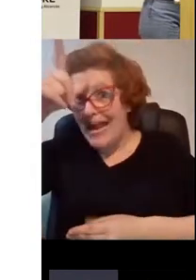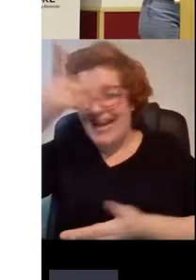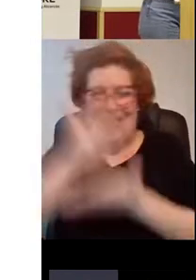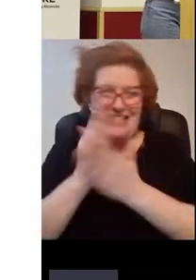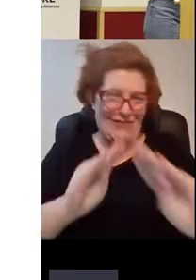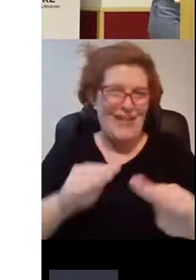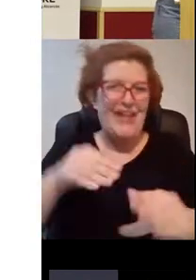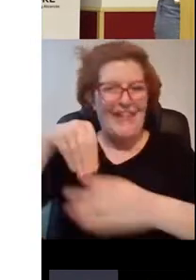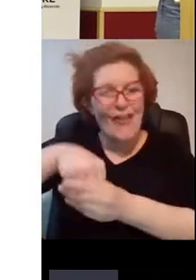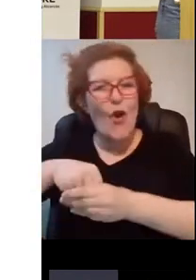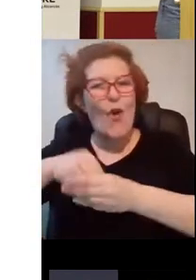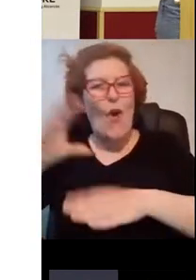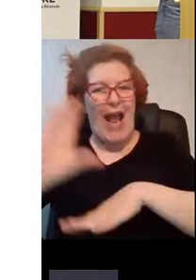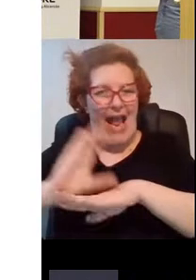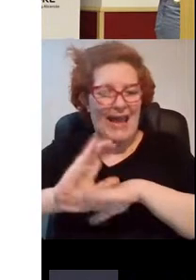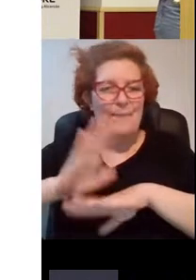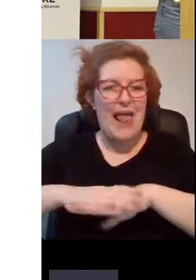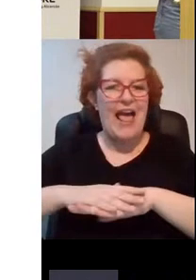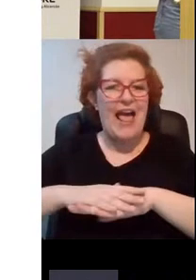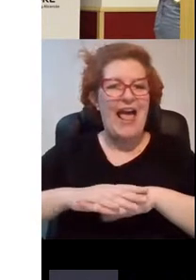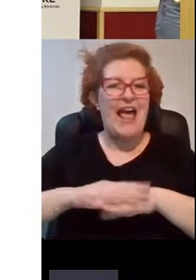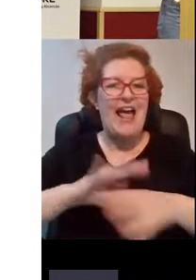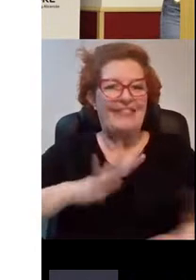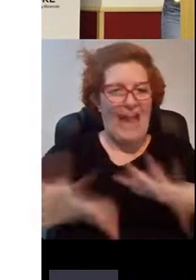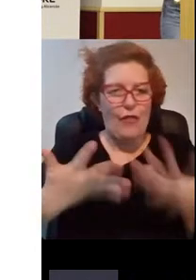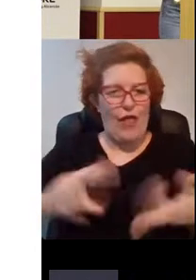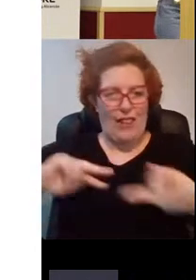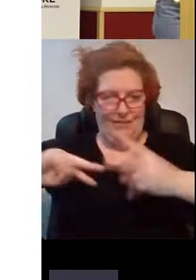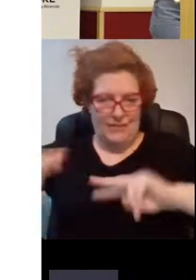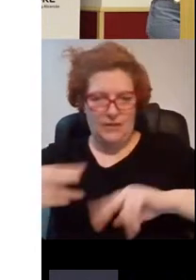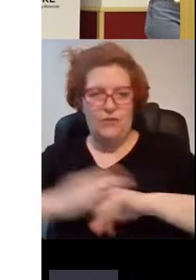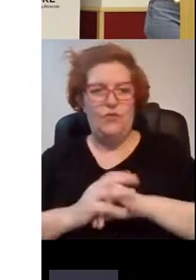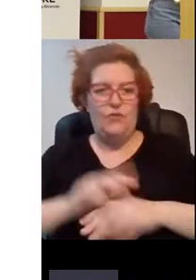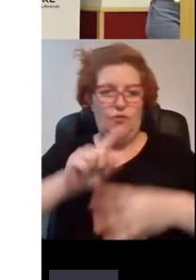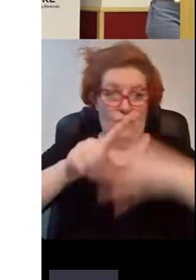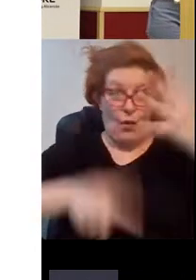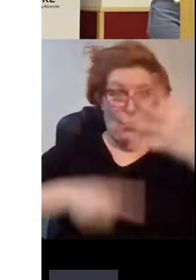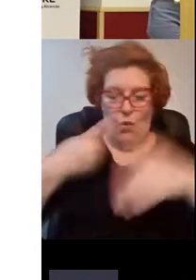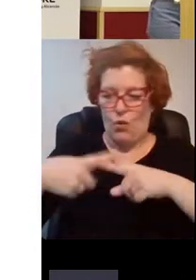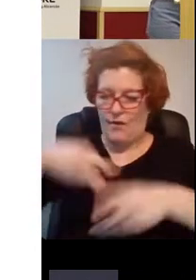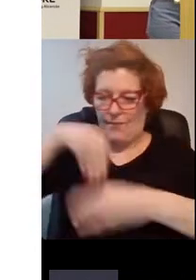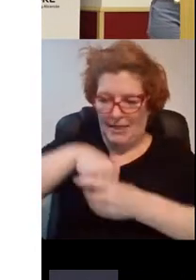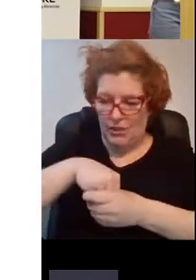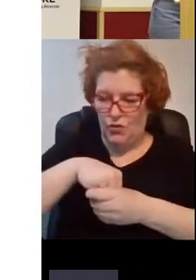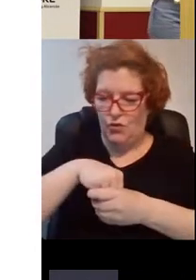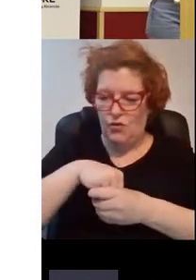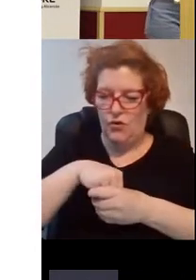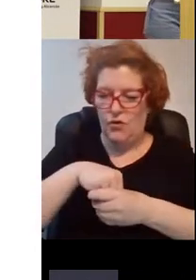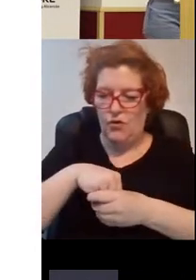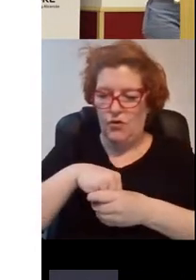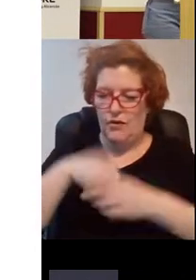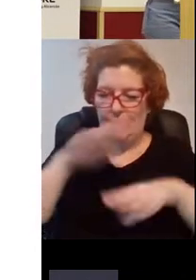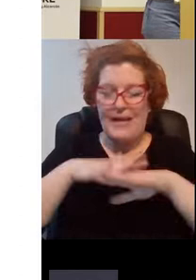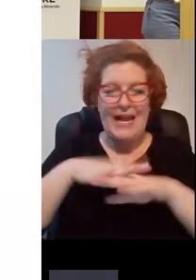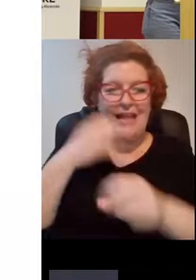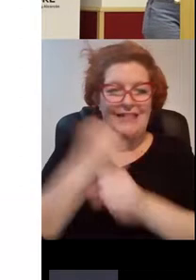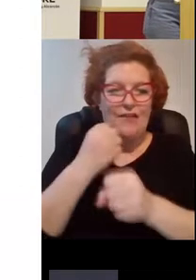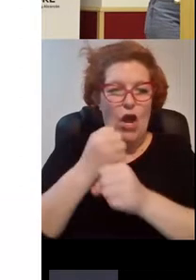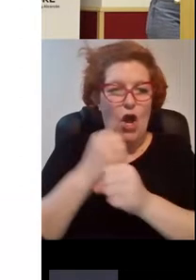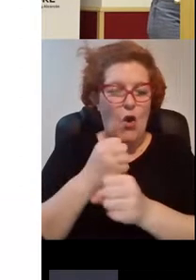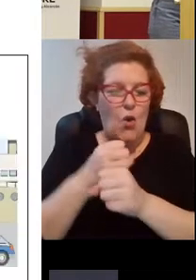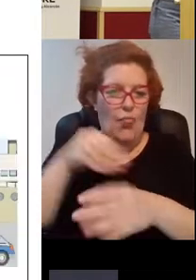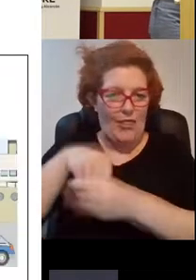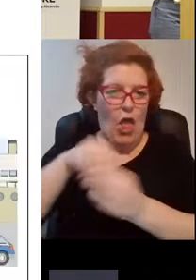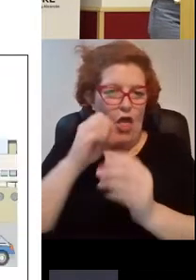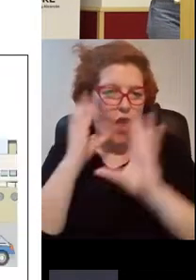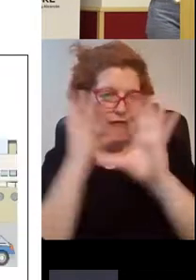interpretación. Hay cuatro componentes básicos que definen la forma de trabajo en este enfoque. Pues